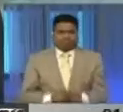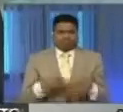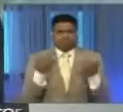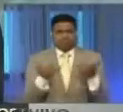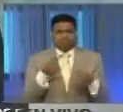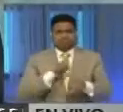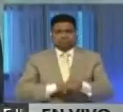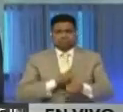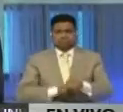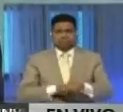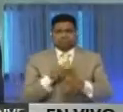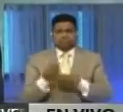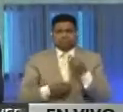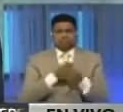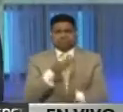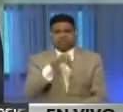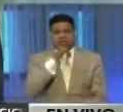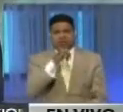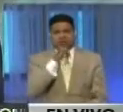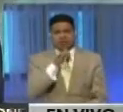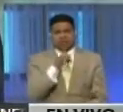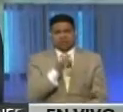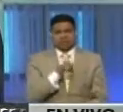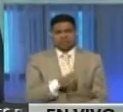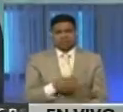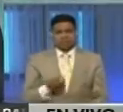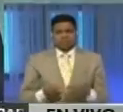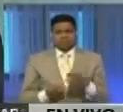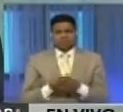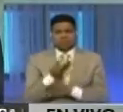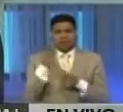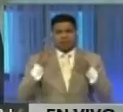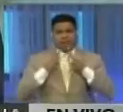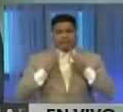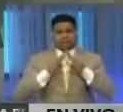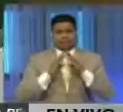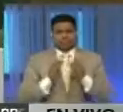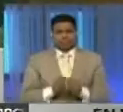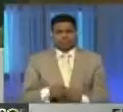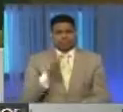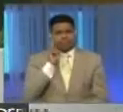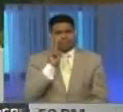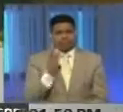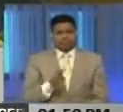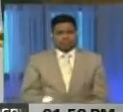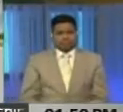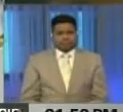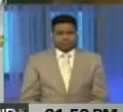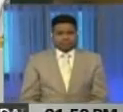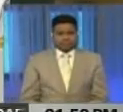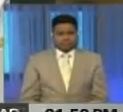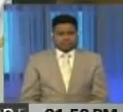Bien, a esta hora se desarrolla información desde el Palacio de Miraflores. Veamos.